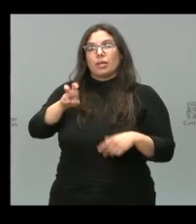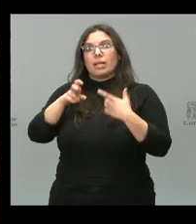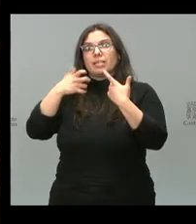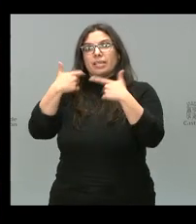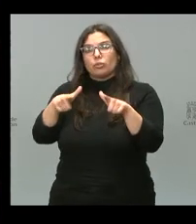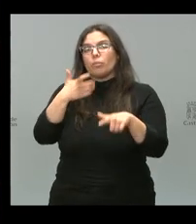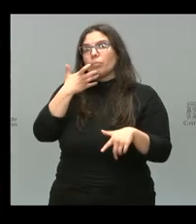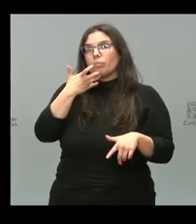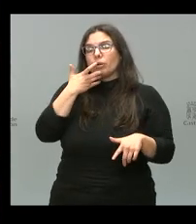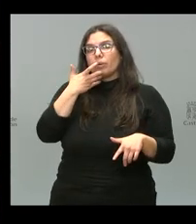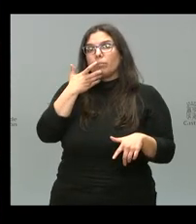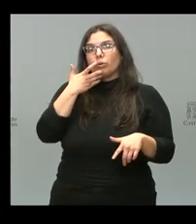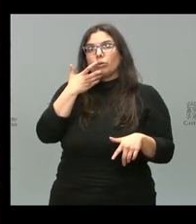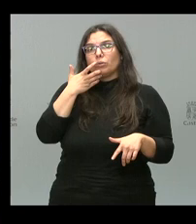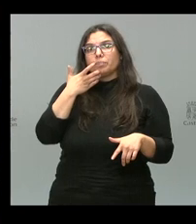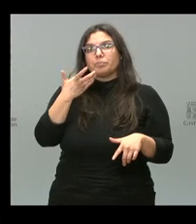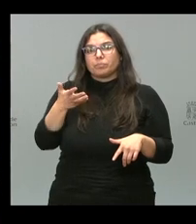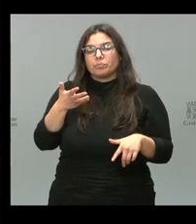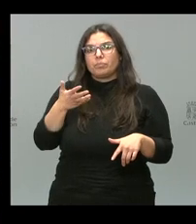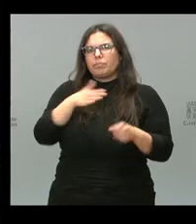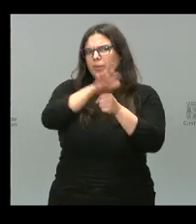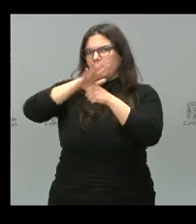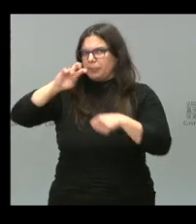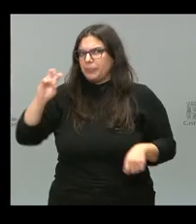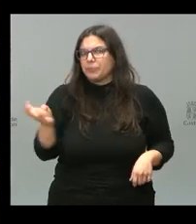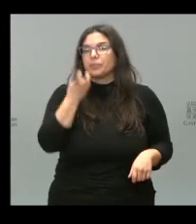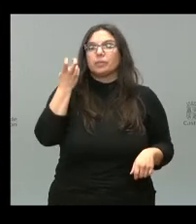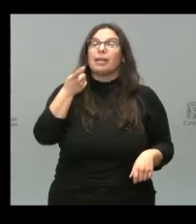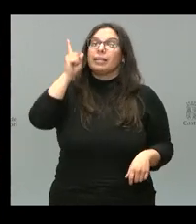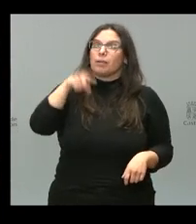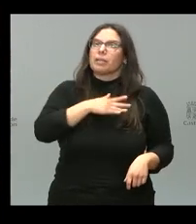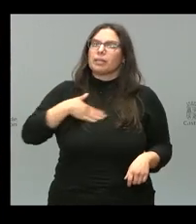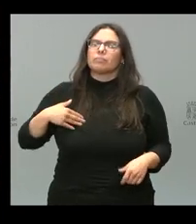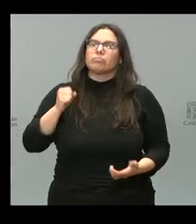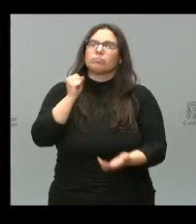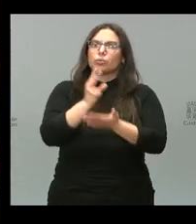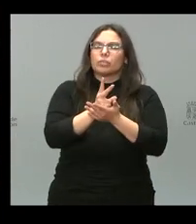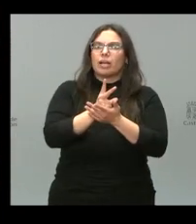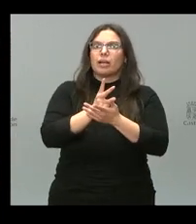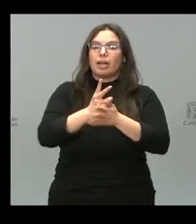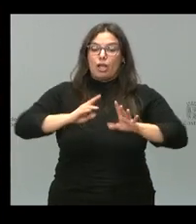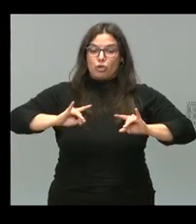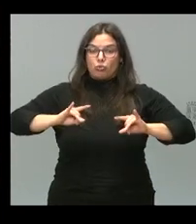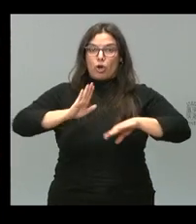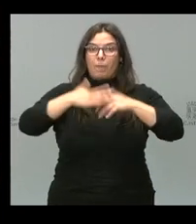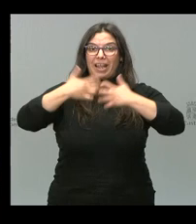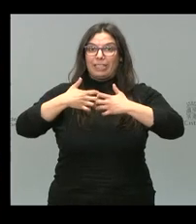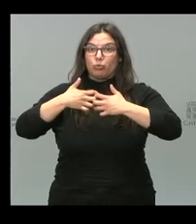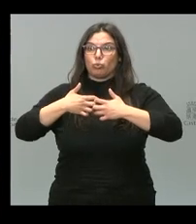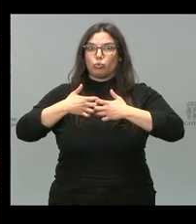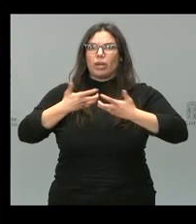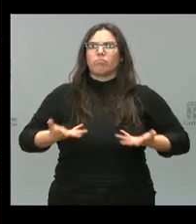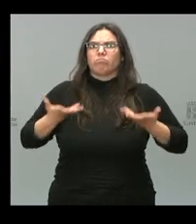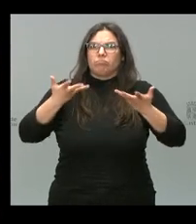de distintos ámbitos También queremos apostar por el suelo Industrial sabemos